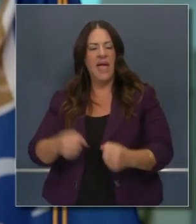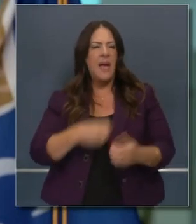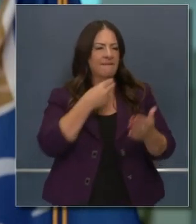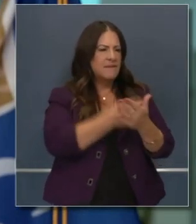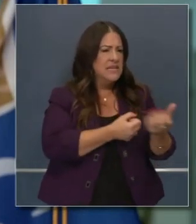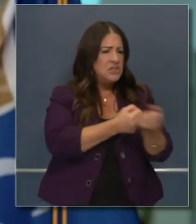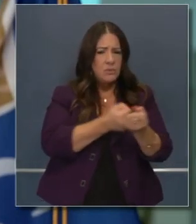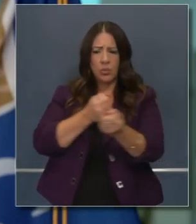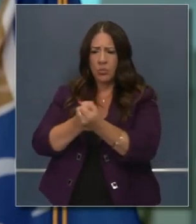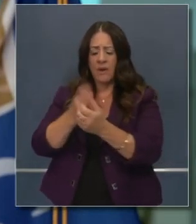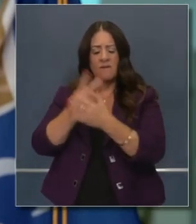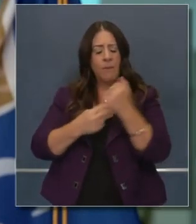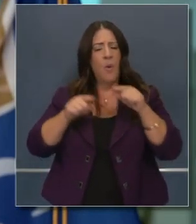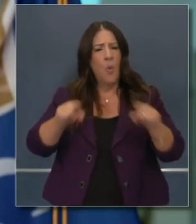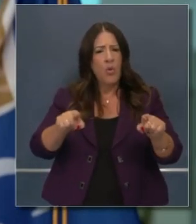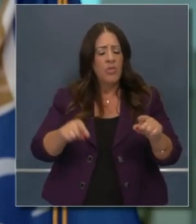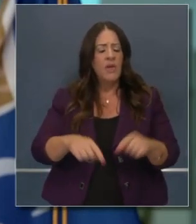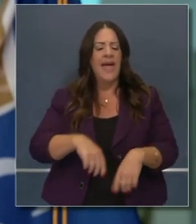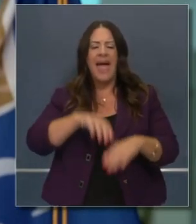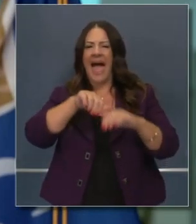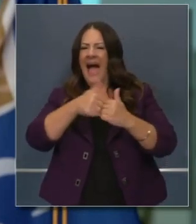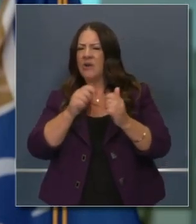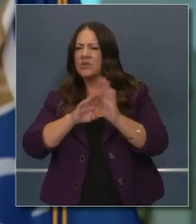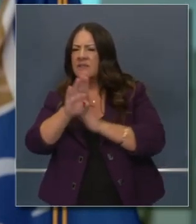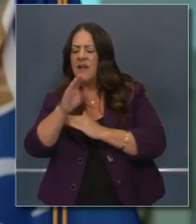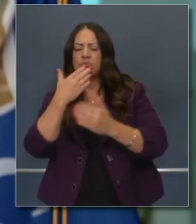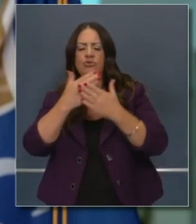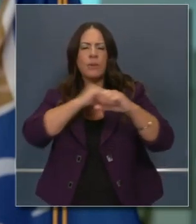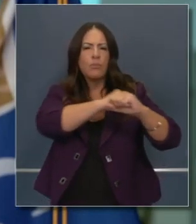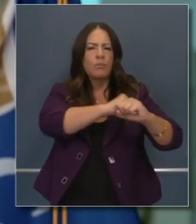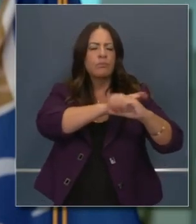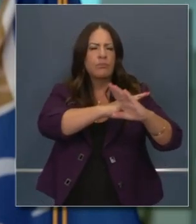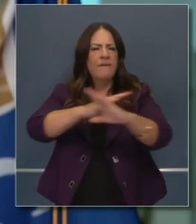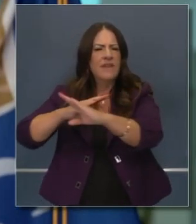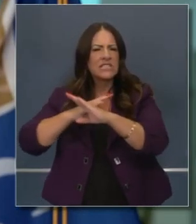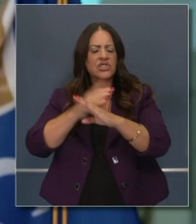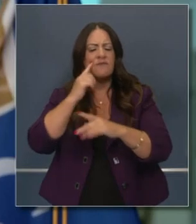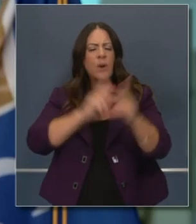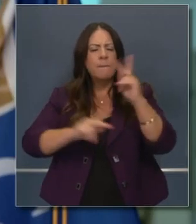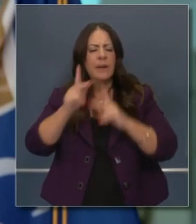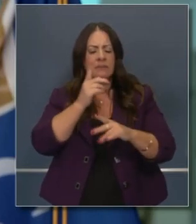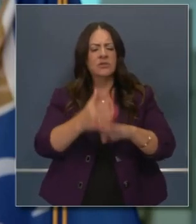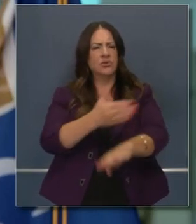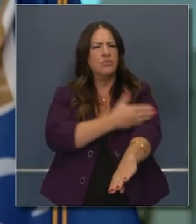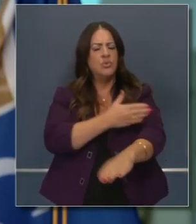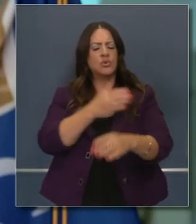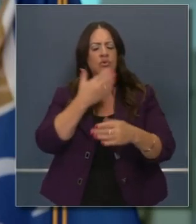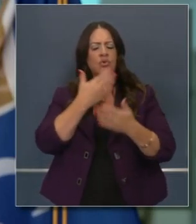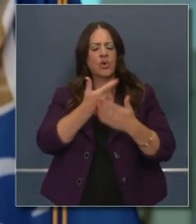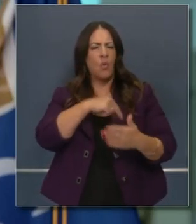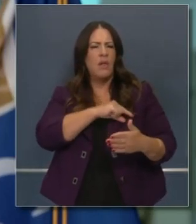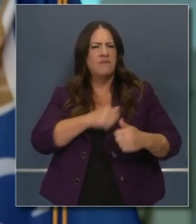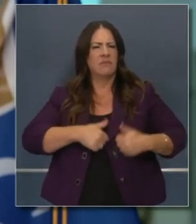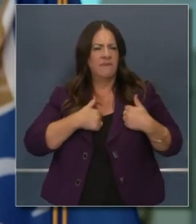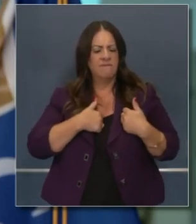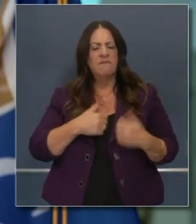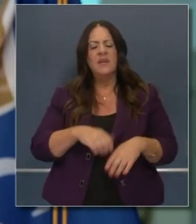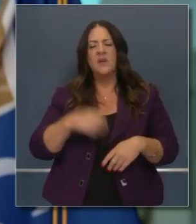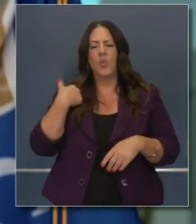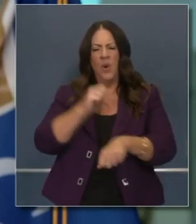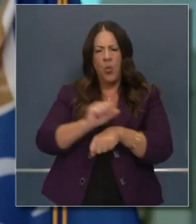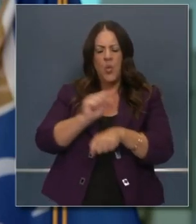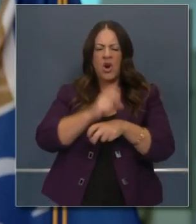de financiamiento, nuestro sistema de incentivos, de prevención, un programa que hemos